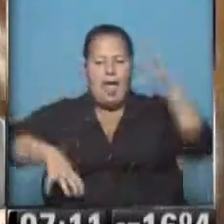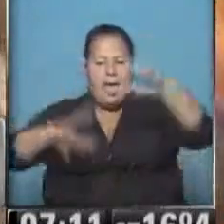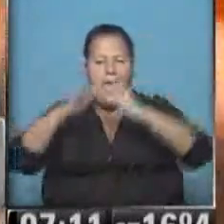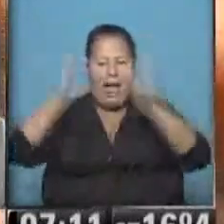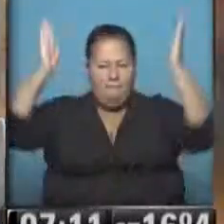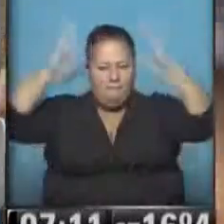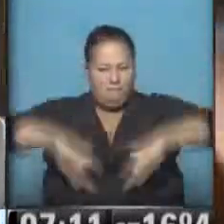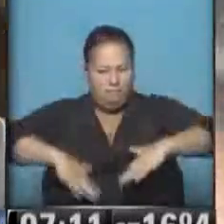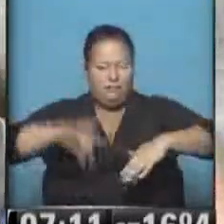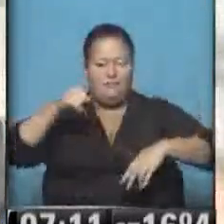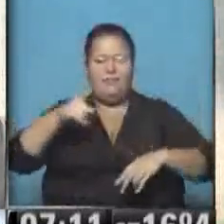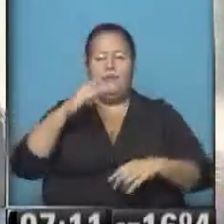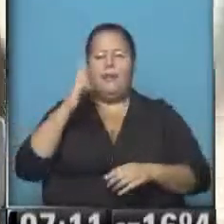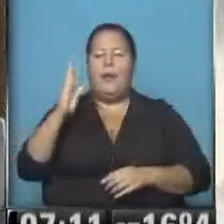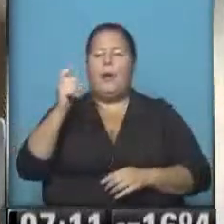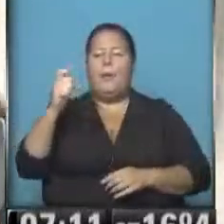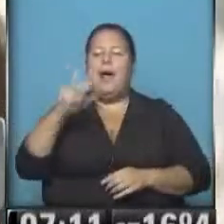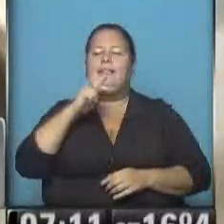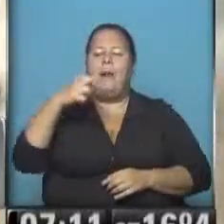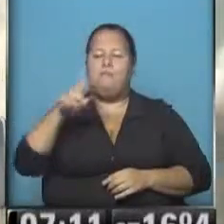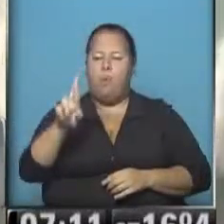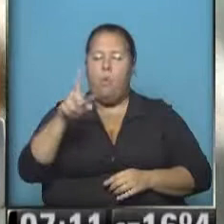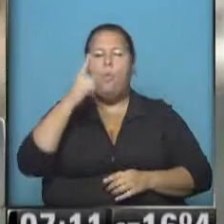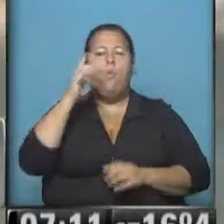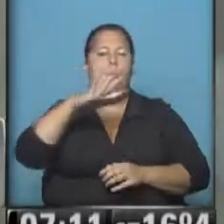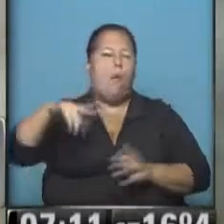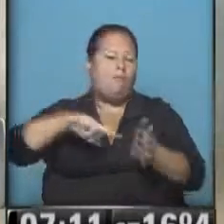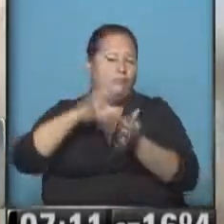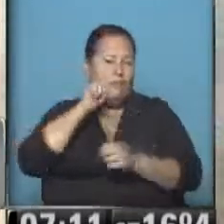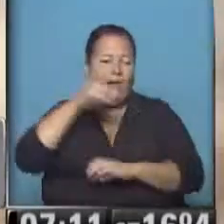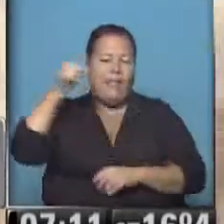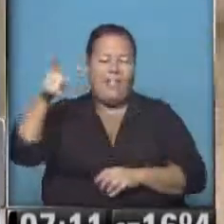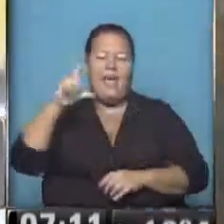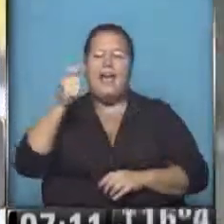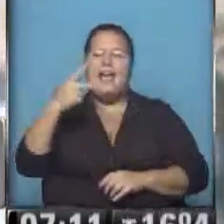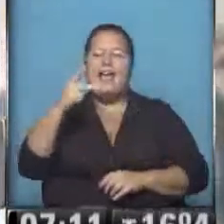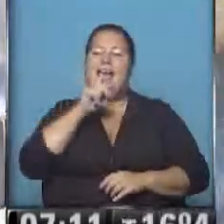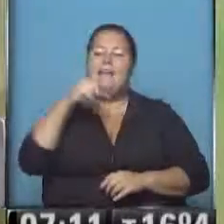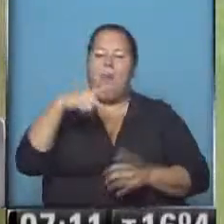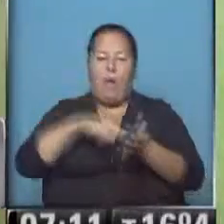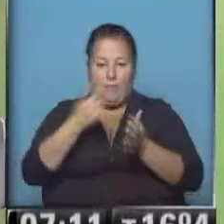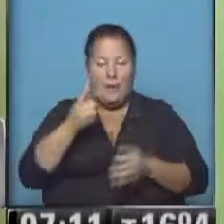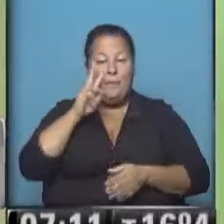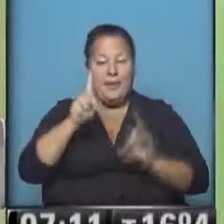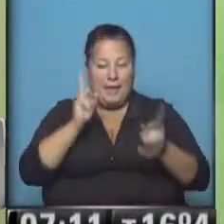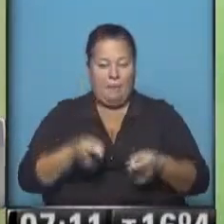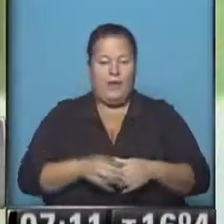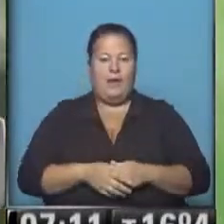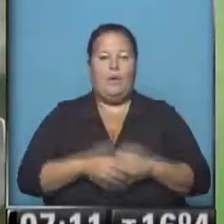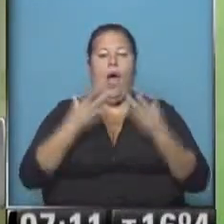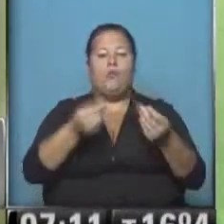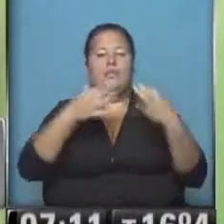vivienda en Bhaktapur, una de las ciudades históricas del valle de Katmandú. Ahí lo tenemos. En imagen también cuando